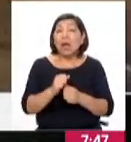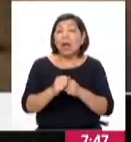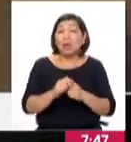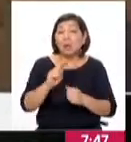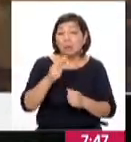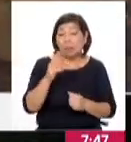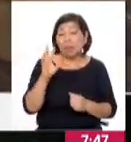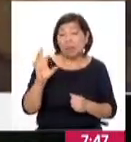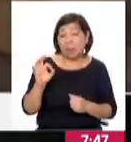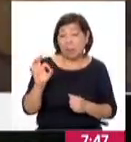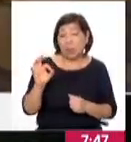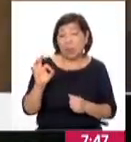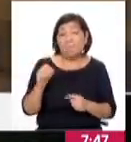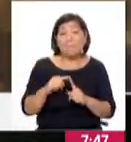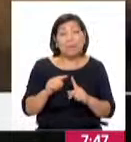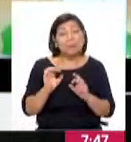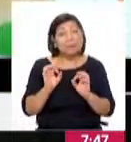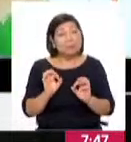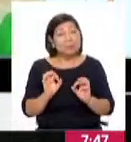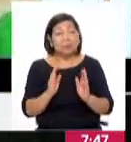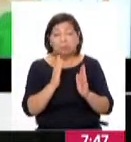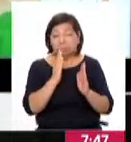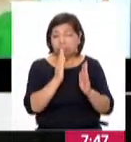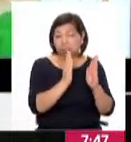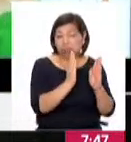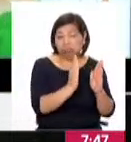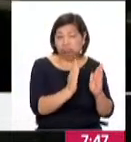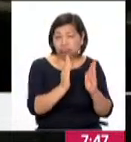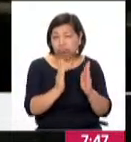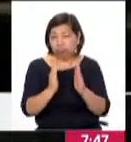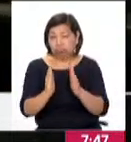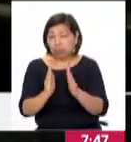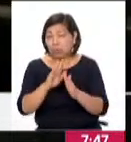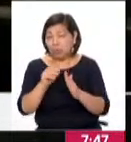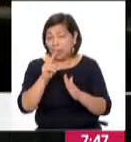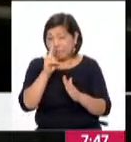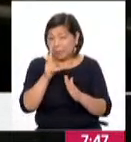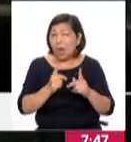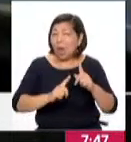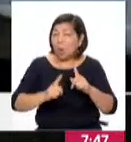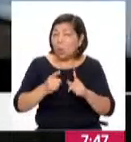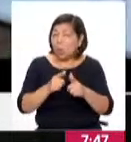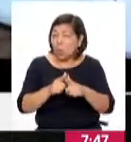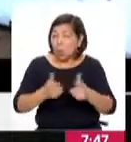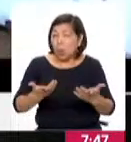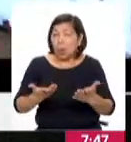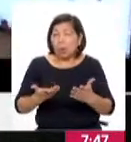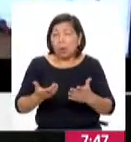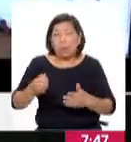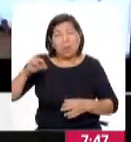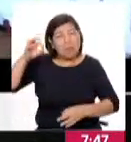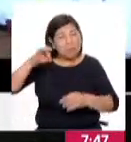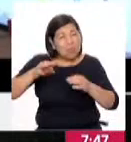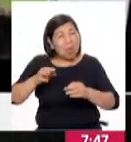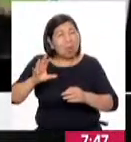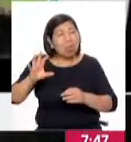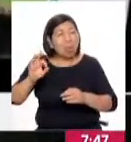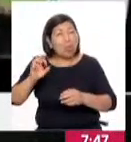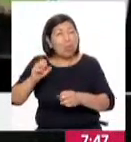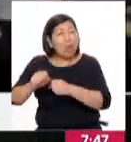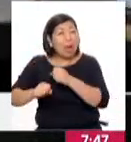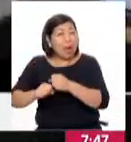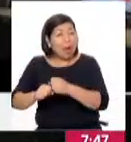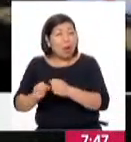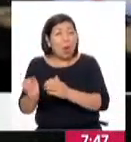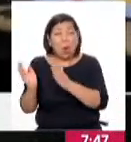no donde se ven ciertos patrones diferenciados en todo el Perú algunas zonas con excesos de lluvias a 50 años correcto